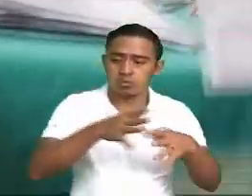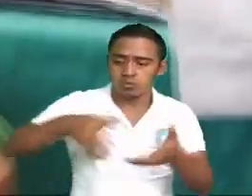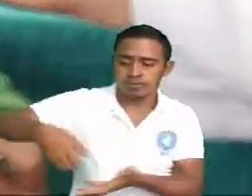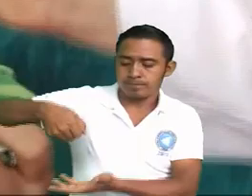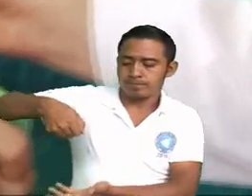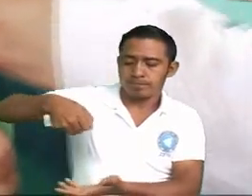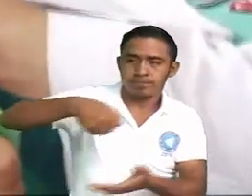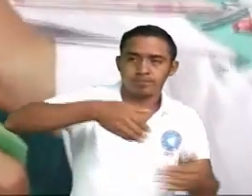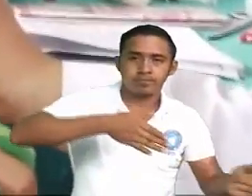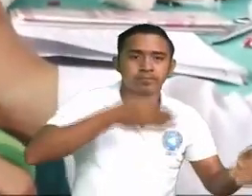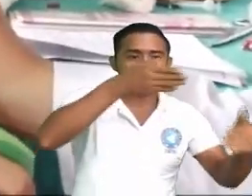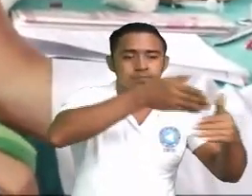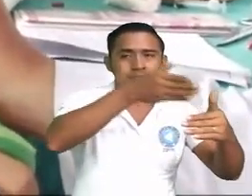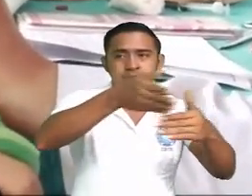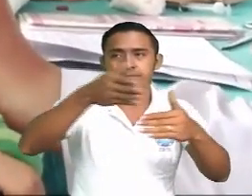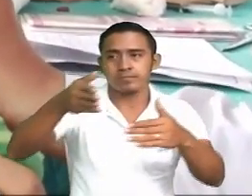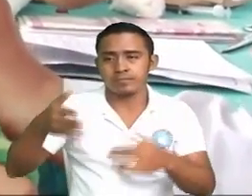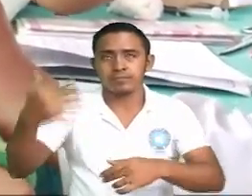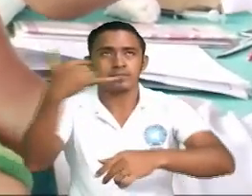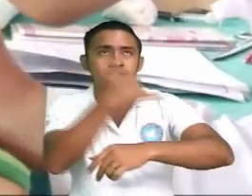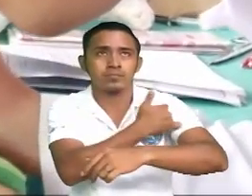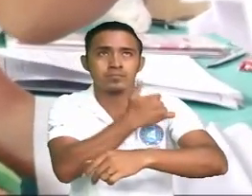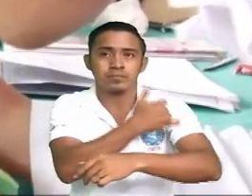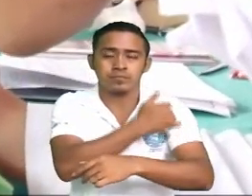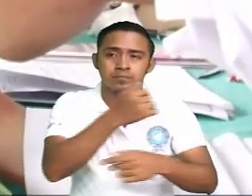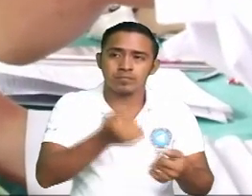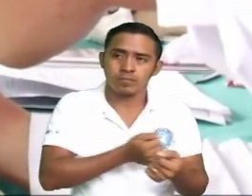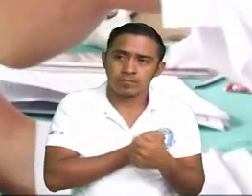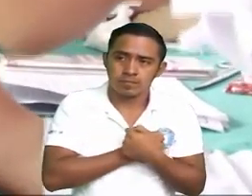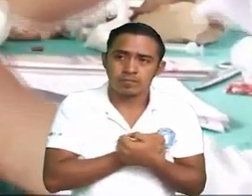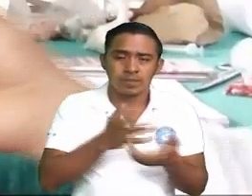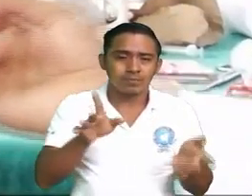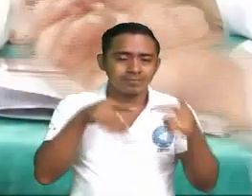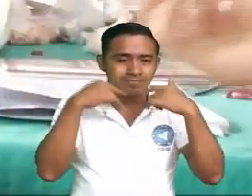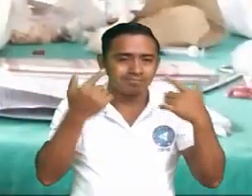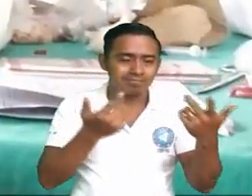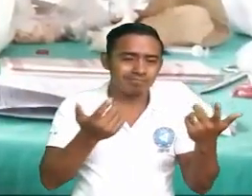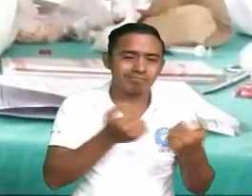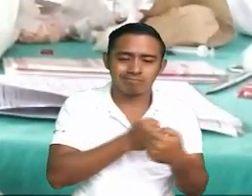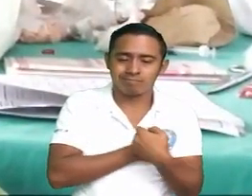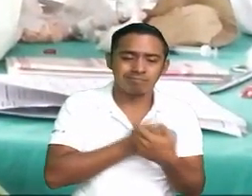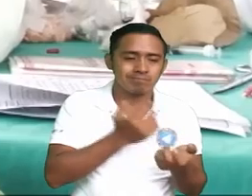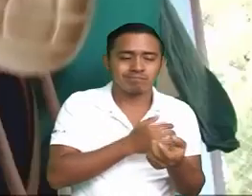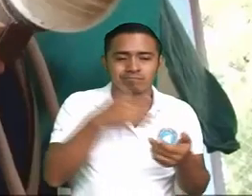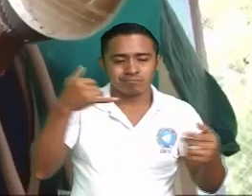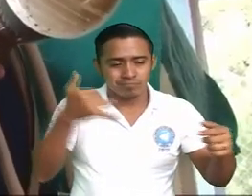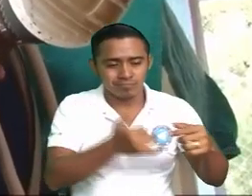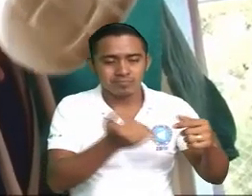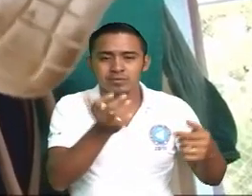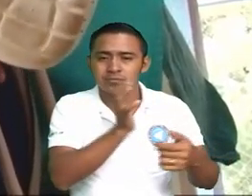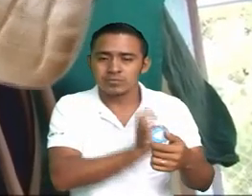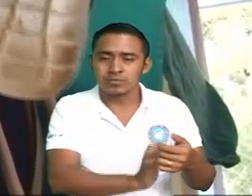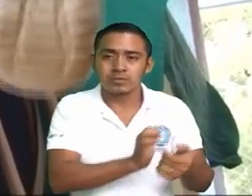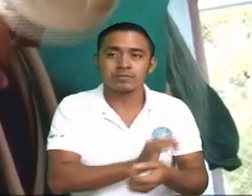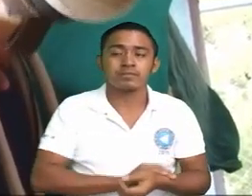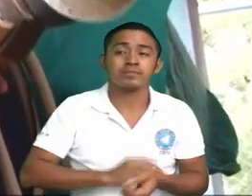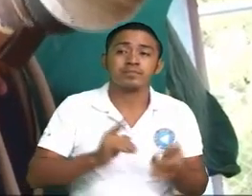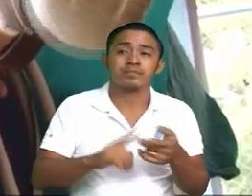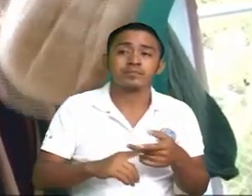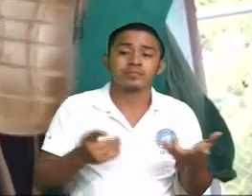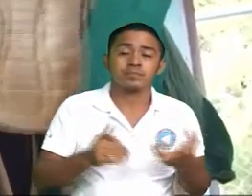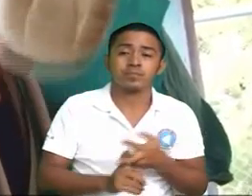¿verdad?, a intervenir, a vacunar con amor y con alegría, a vacunar a nuestros niños. Igual,